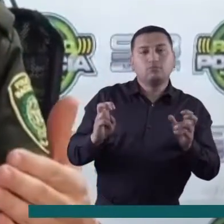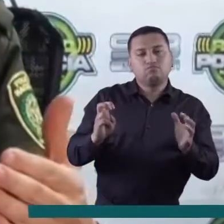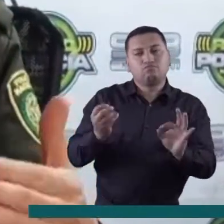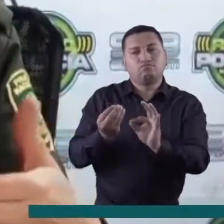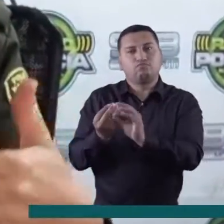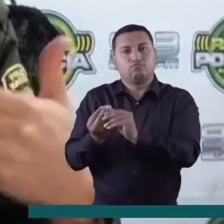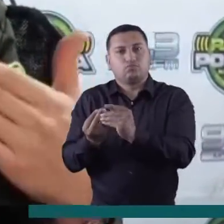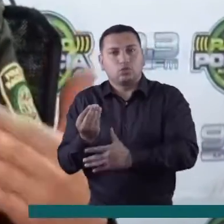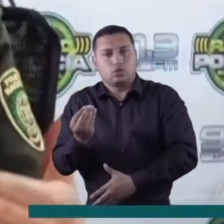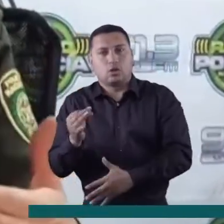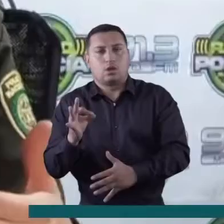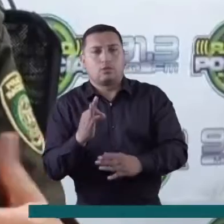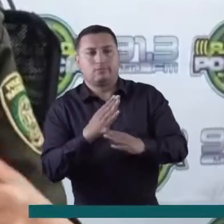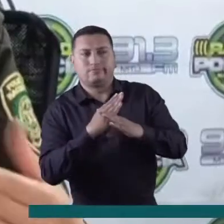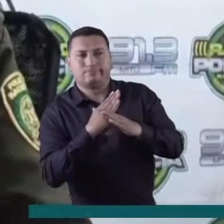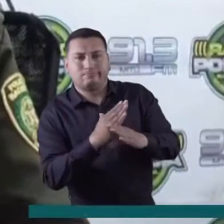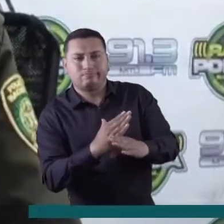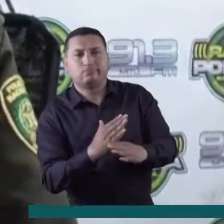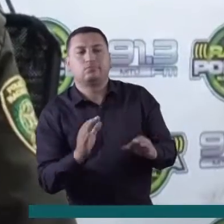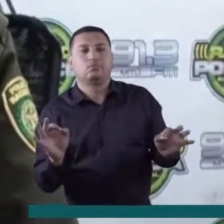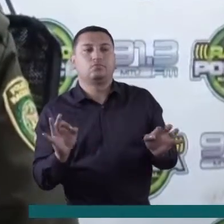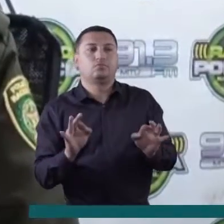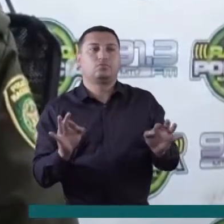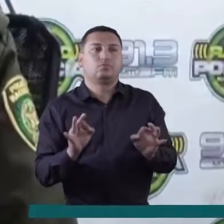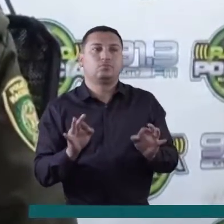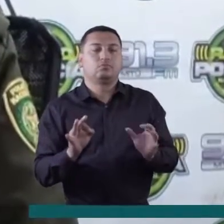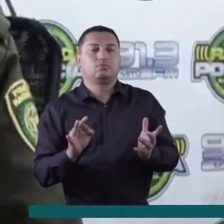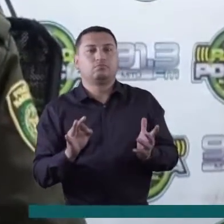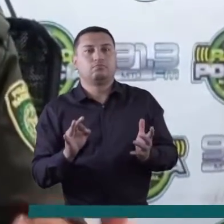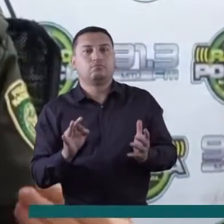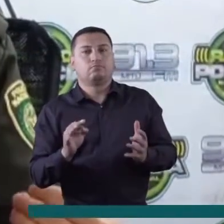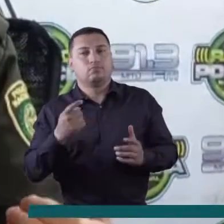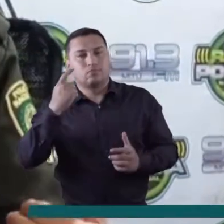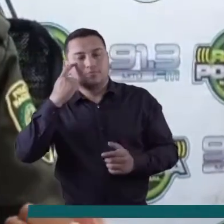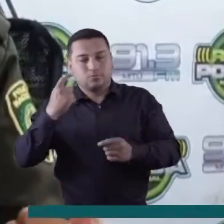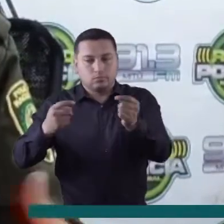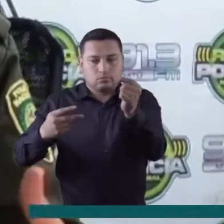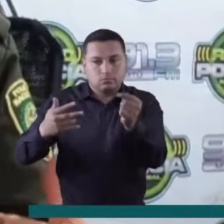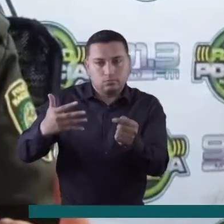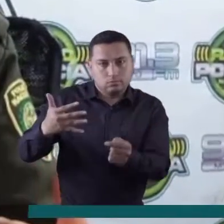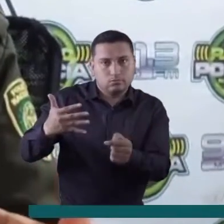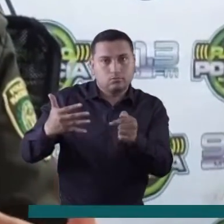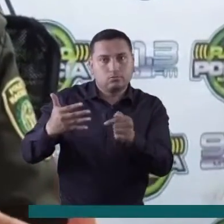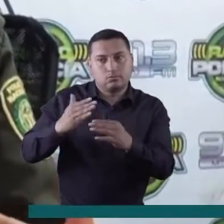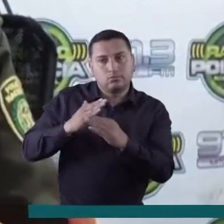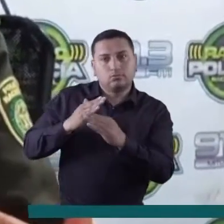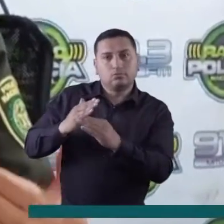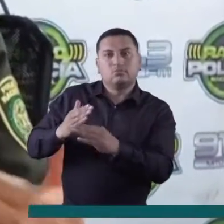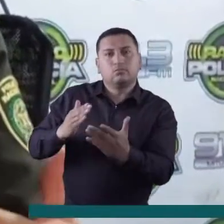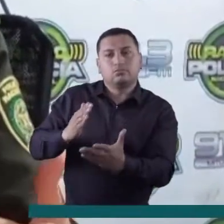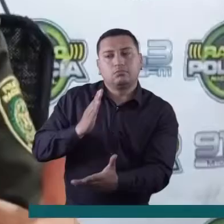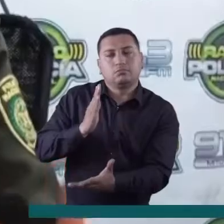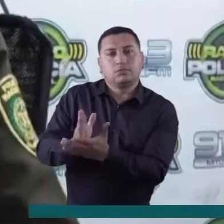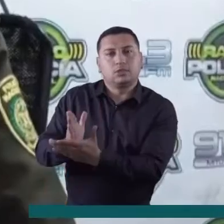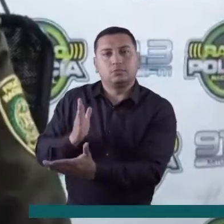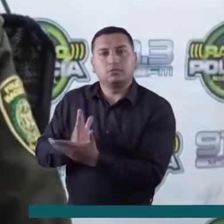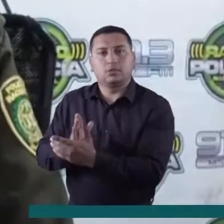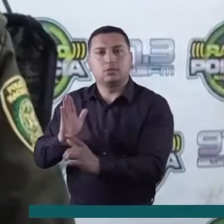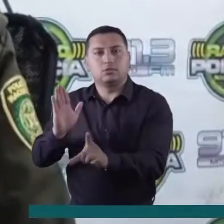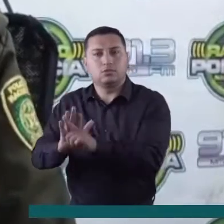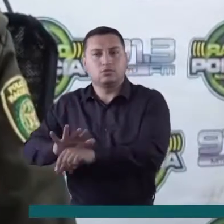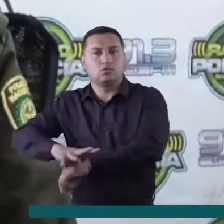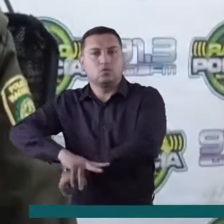mental, en el tema de drogadicción, en el tema de prevención, en el tema de medidas de prevención para el tema de que no se cometan